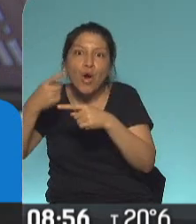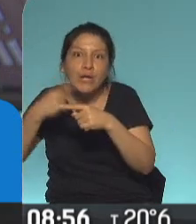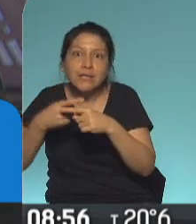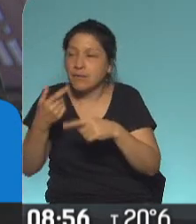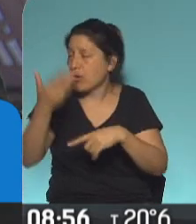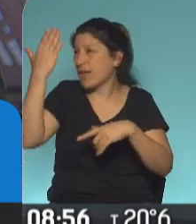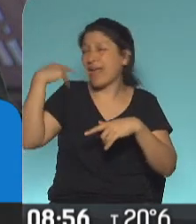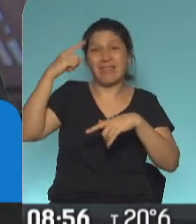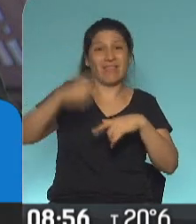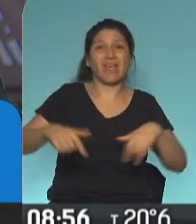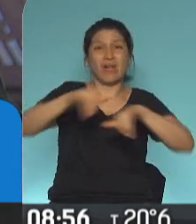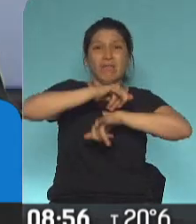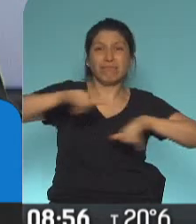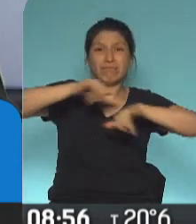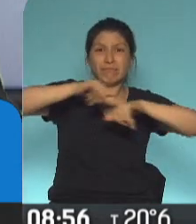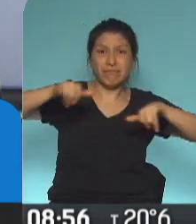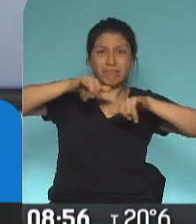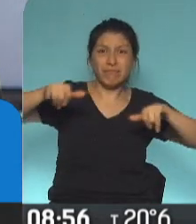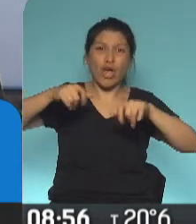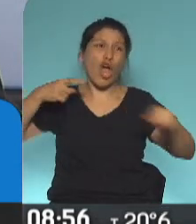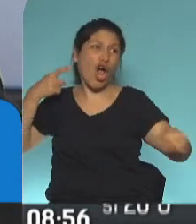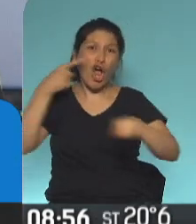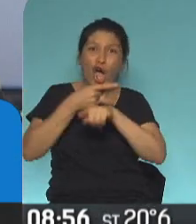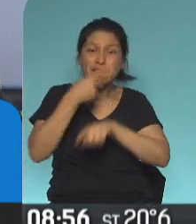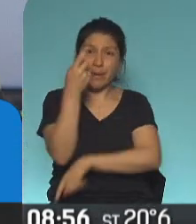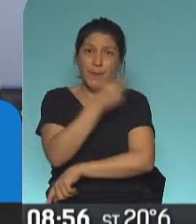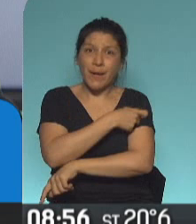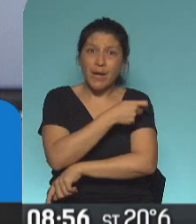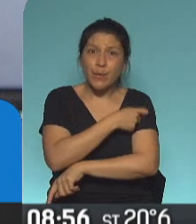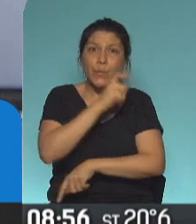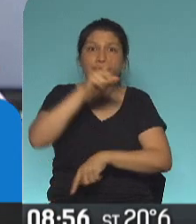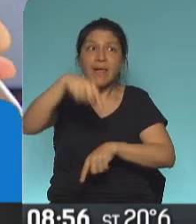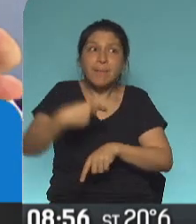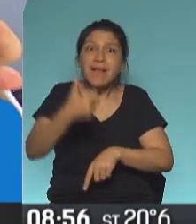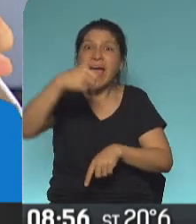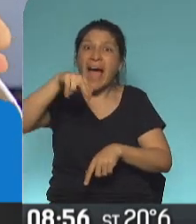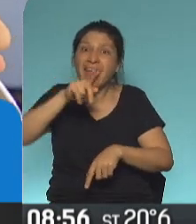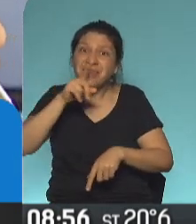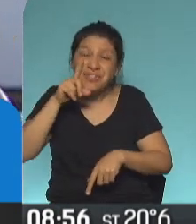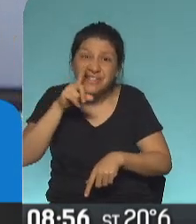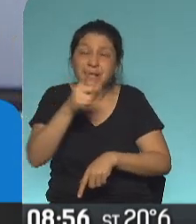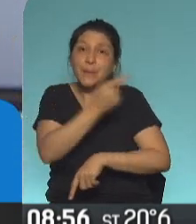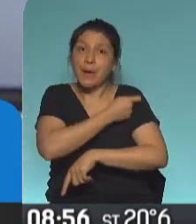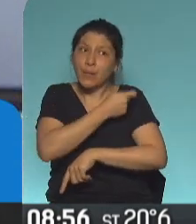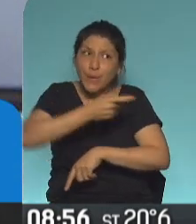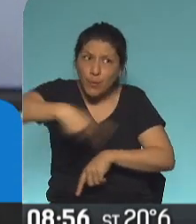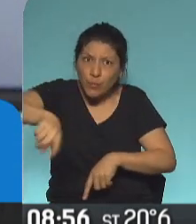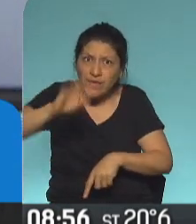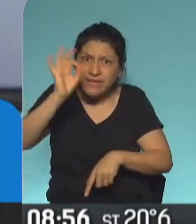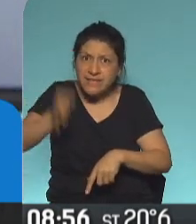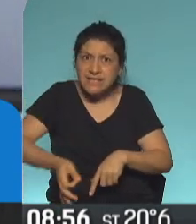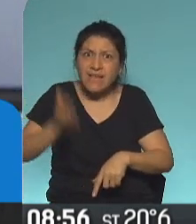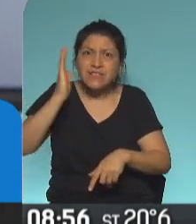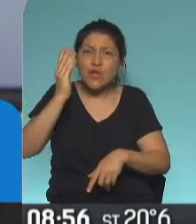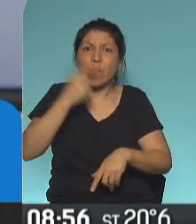campaña en contra de la vacuna sputnik vez hubo una campaña anti vacuna recordemos la denuncia de elisa carrió la ex diputada